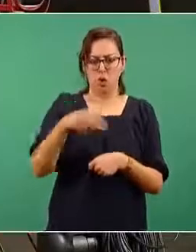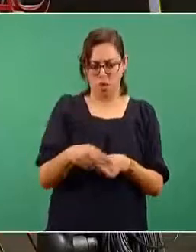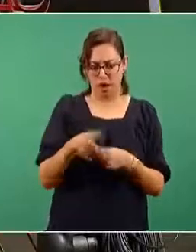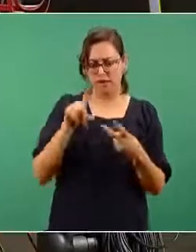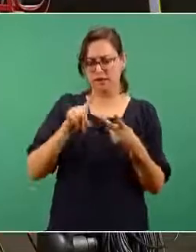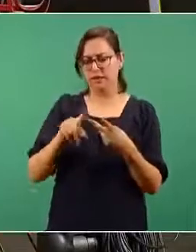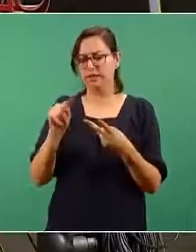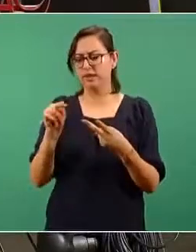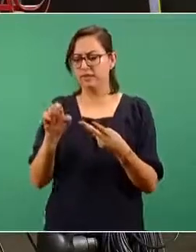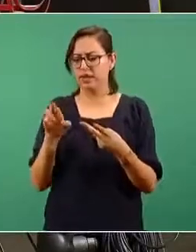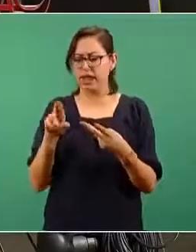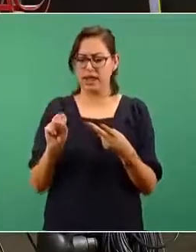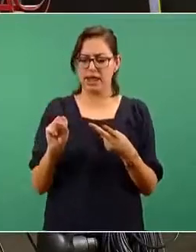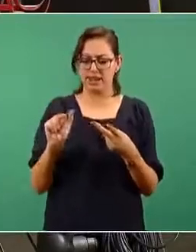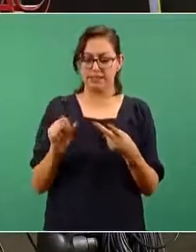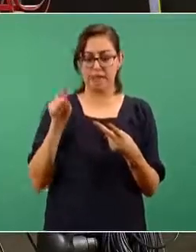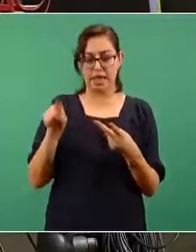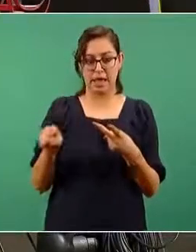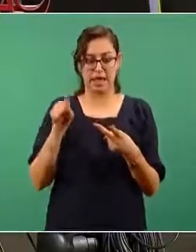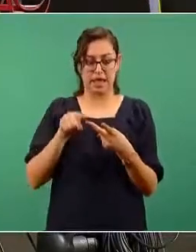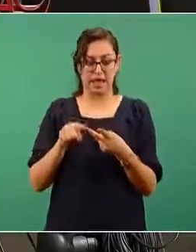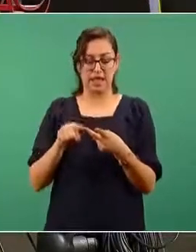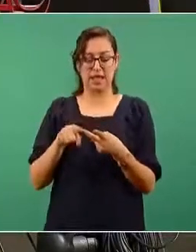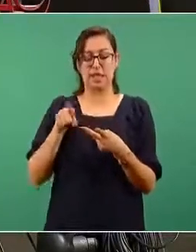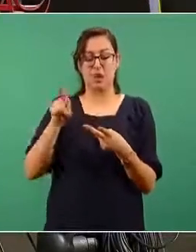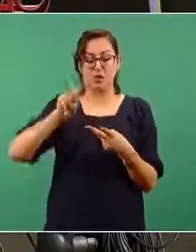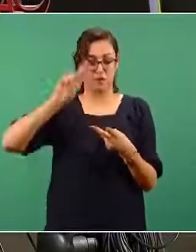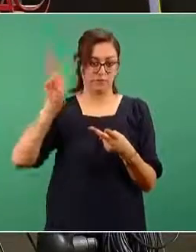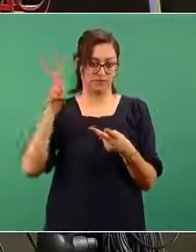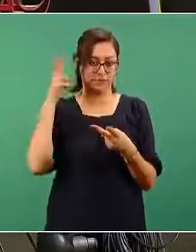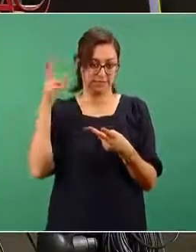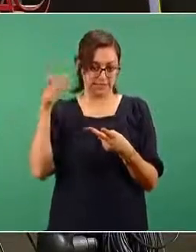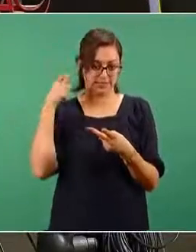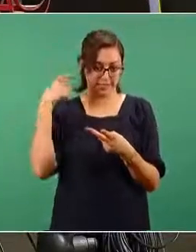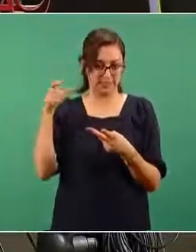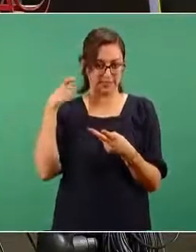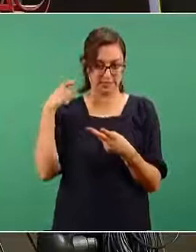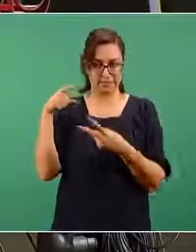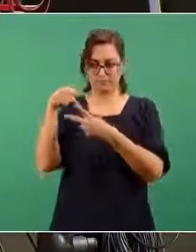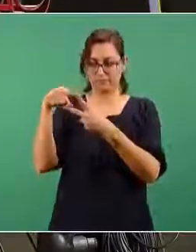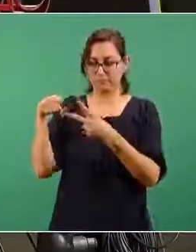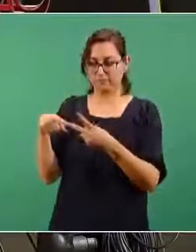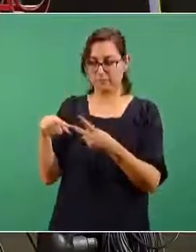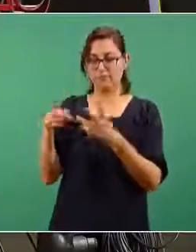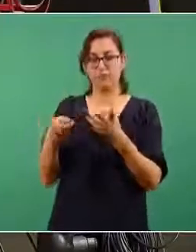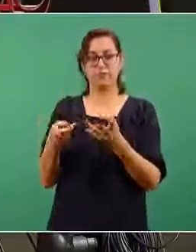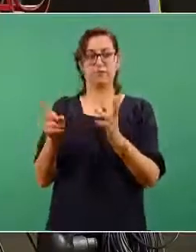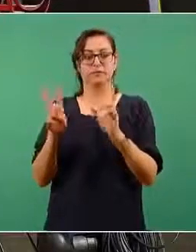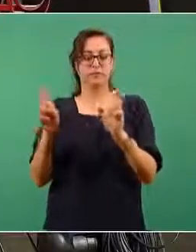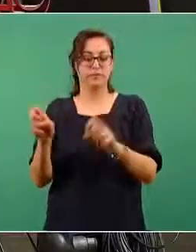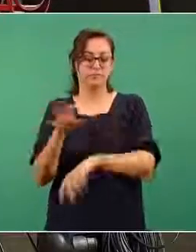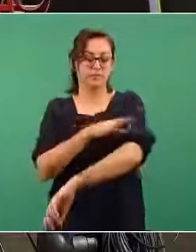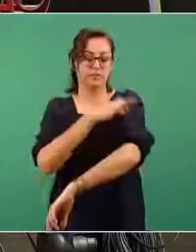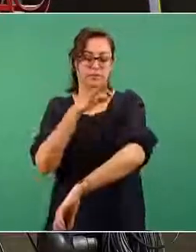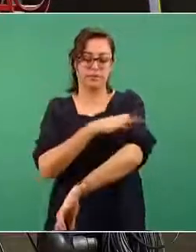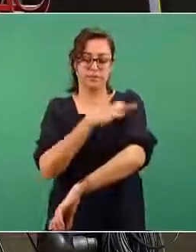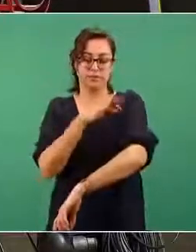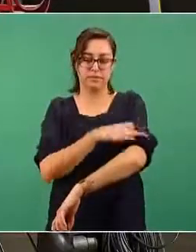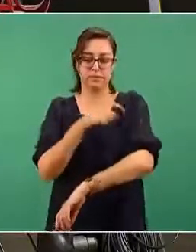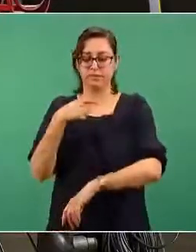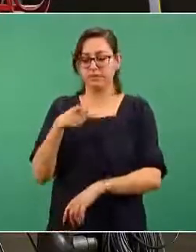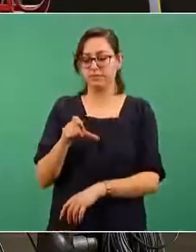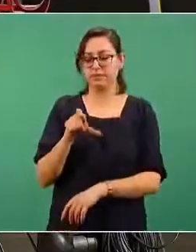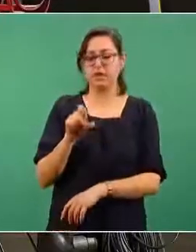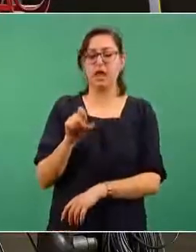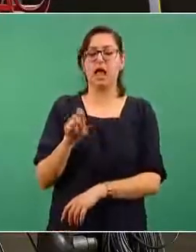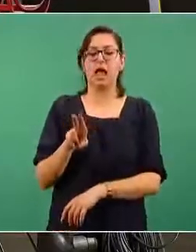la rectora de la Universidad Autónoma de Querétaro, y me platicaban sobre la vacuna Kivax, este proyecto tan interesante que